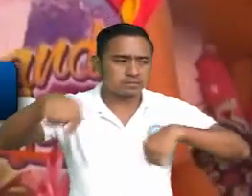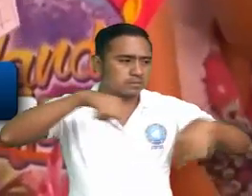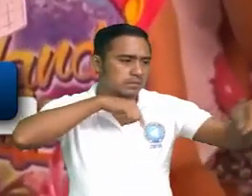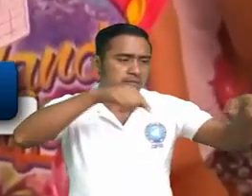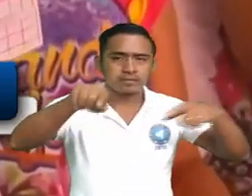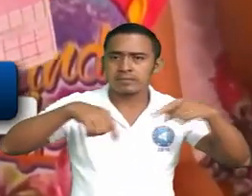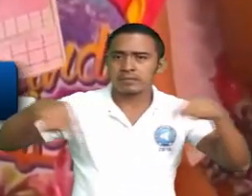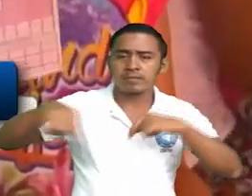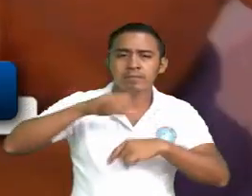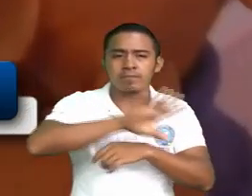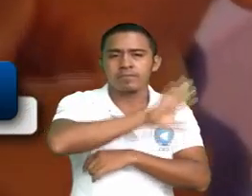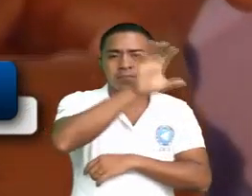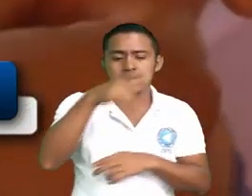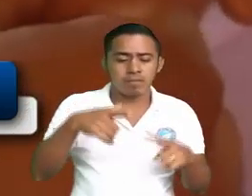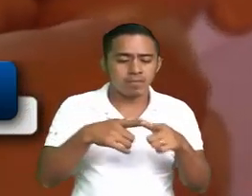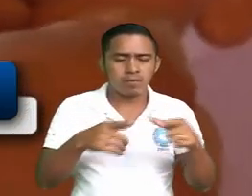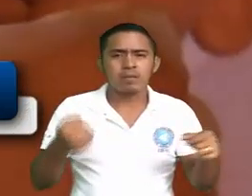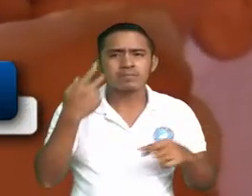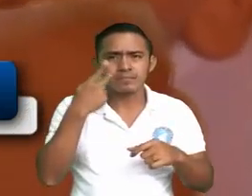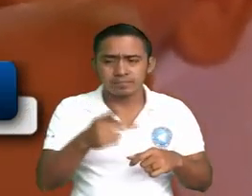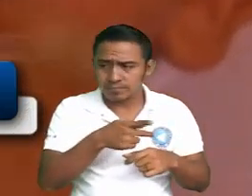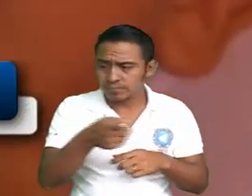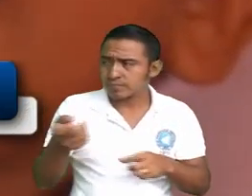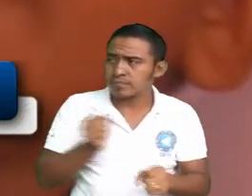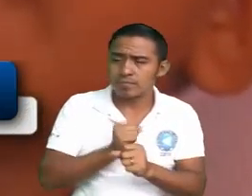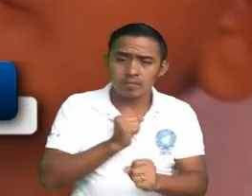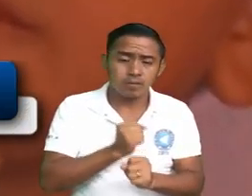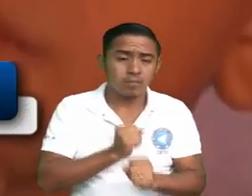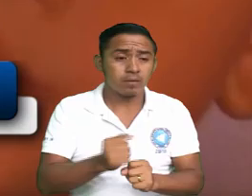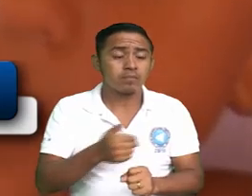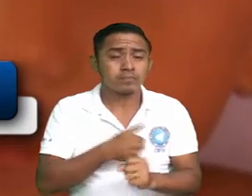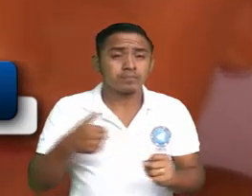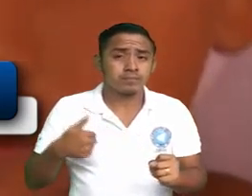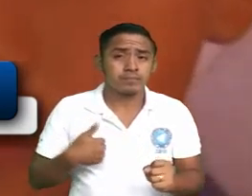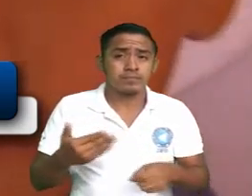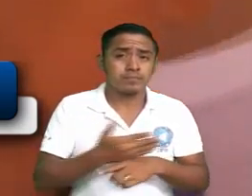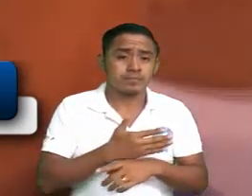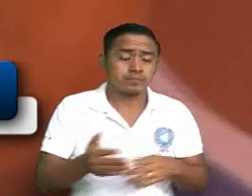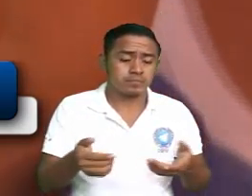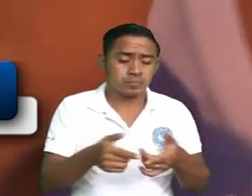por los departamentos hemos visto ese trabajo que andan haciendo los